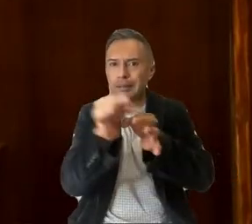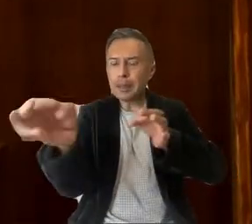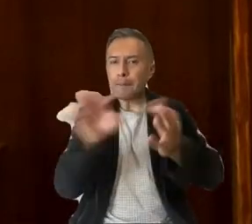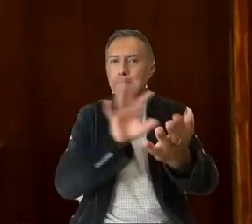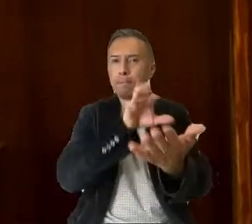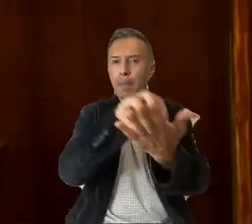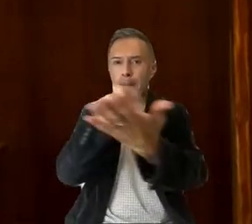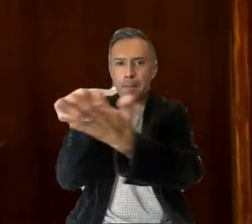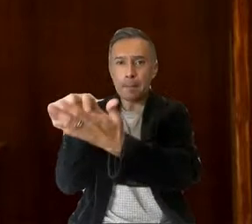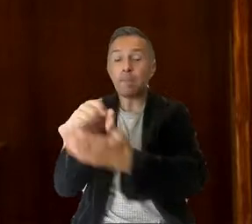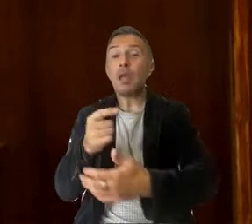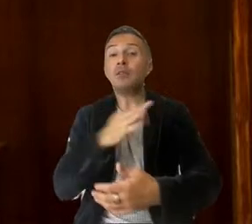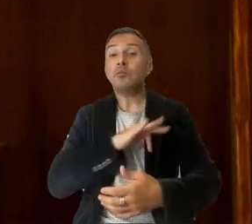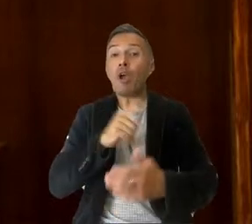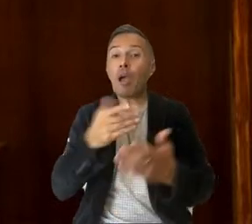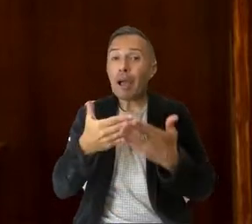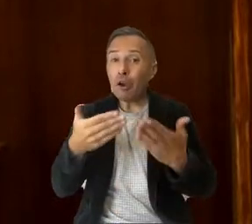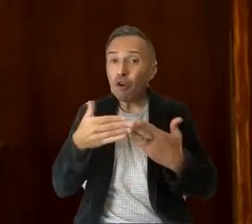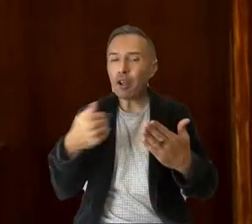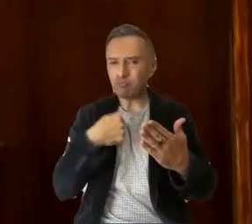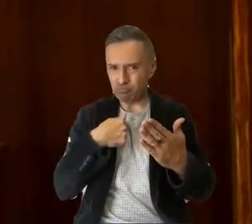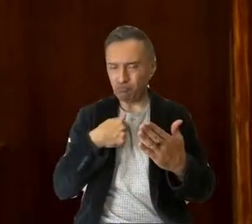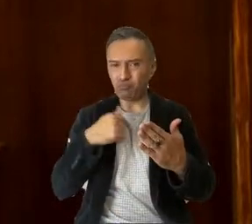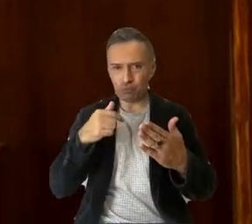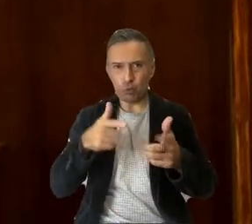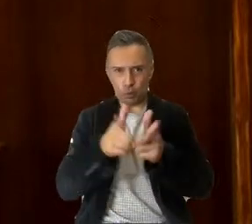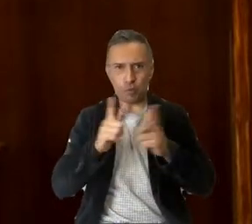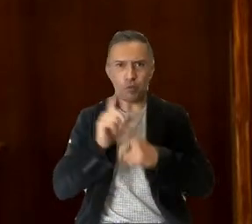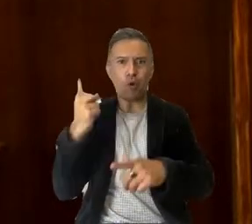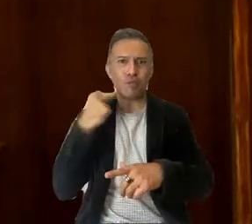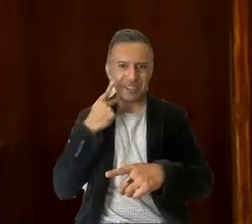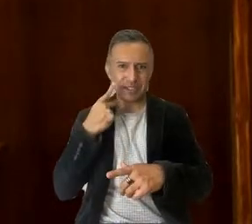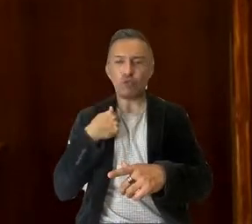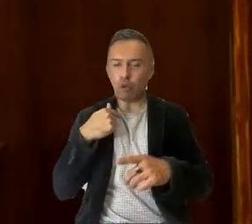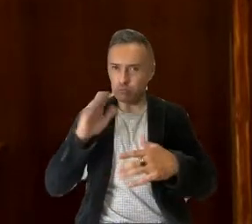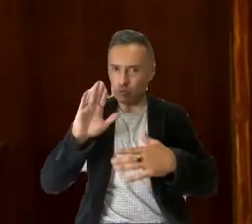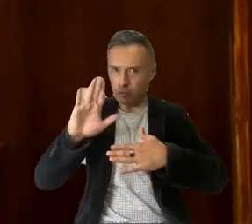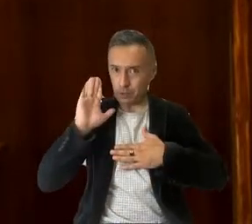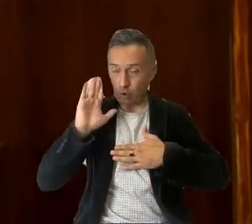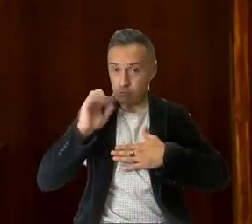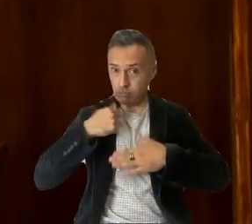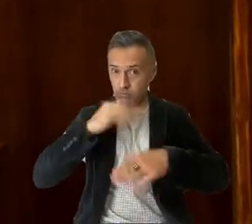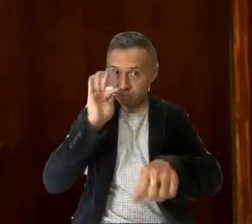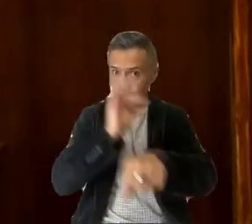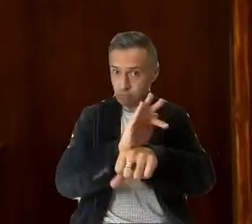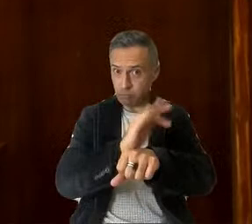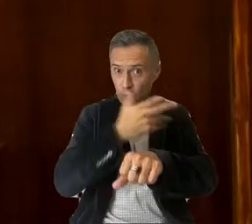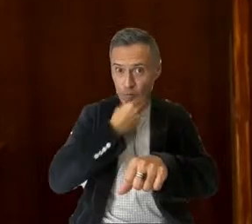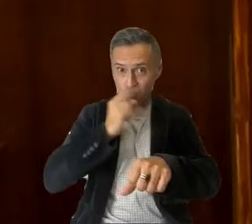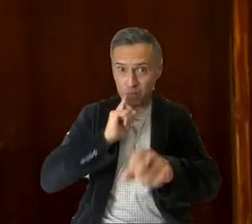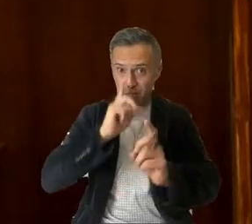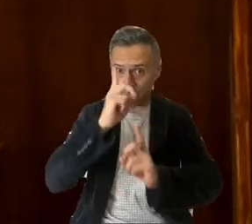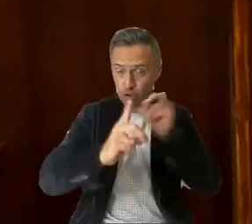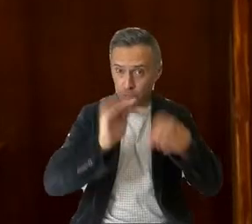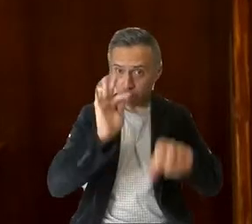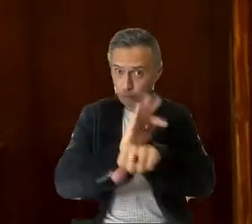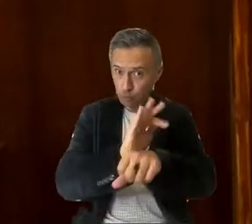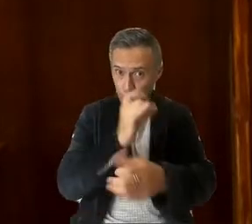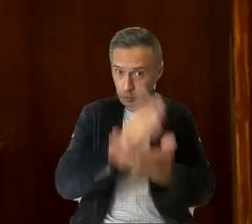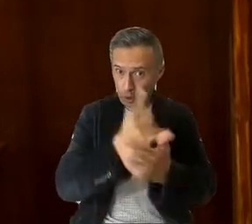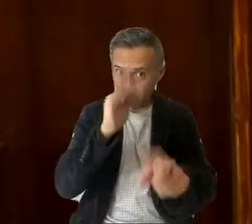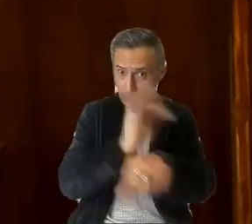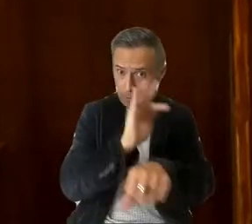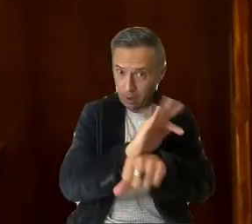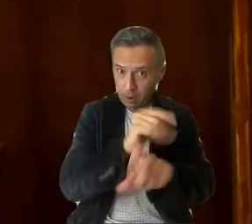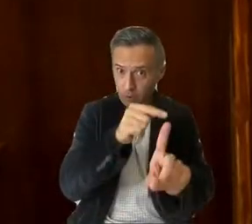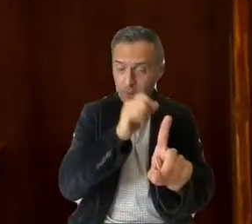reafirmamos mi compromiso y el de mi fracción parlamentaria, no solamente con la y los deportistas, sino con la